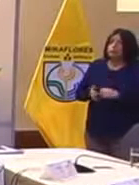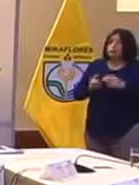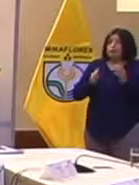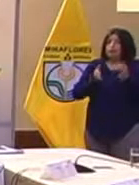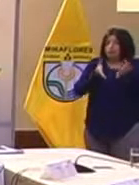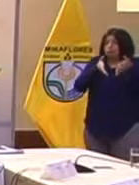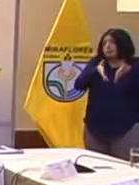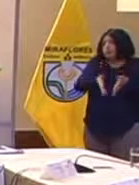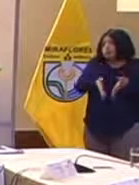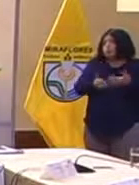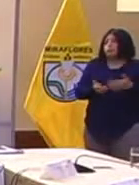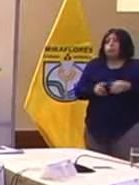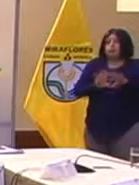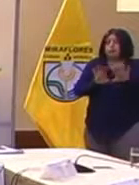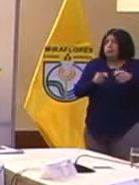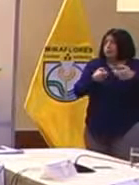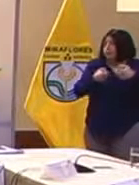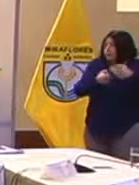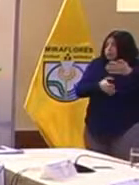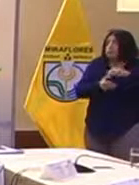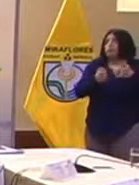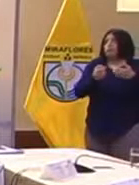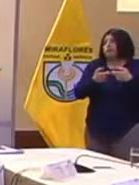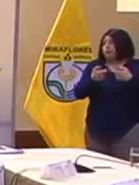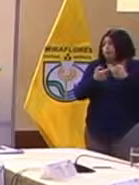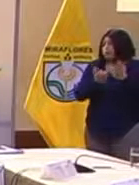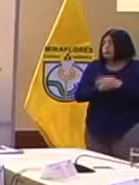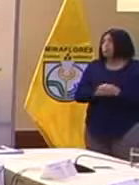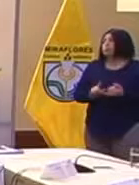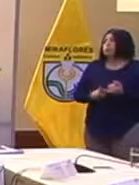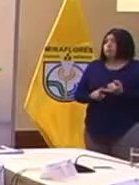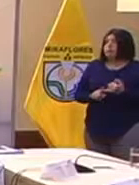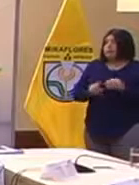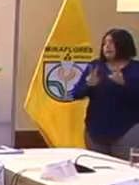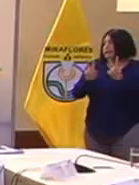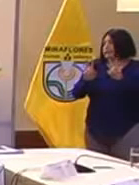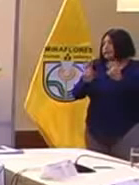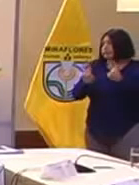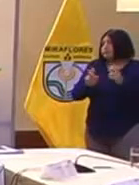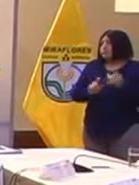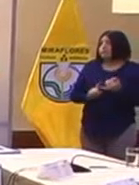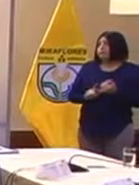residuos de aparatos eléctricos o electrónicos, el tema de la